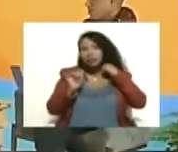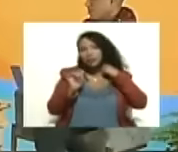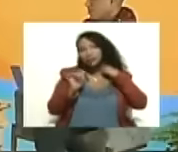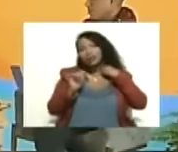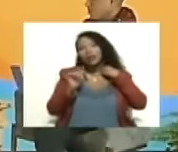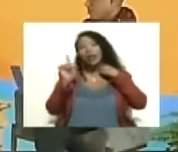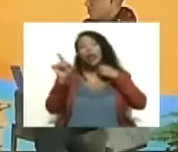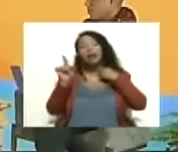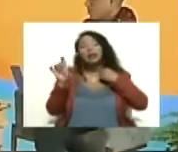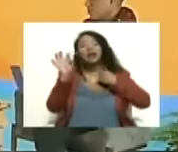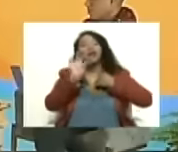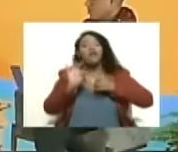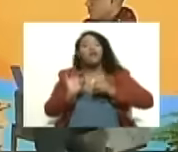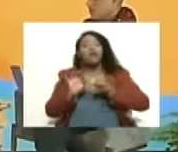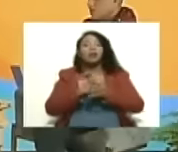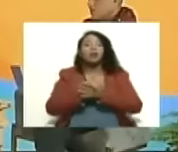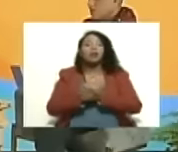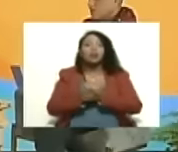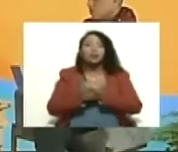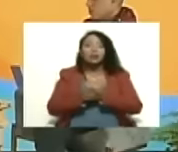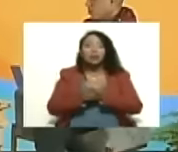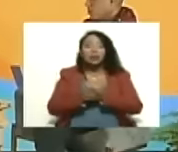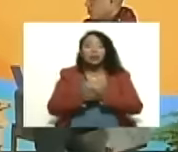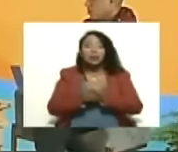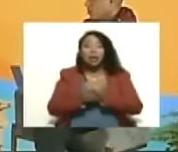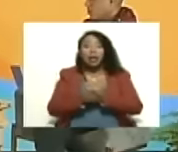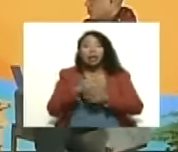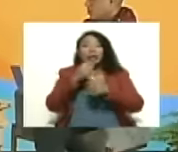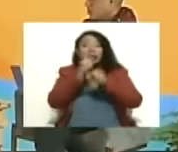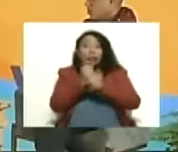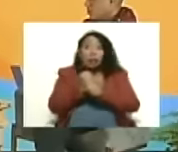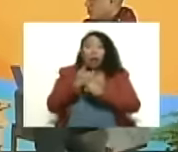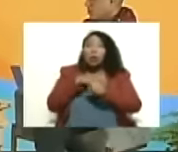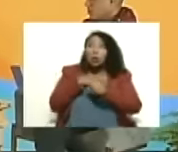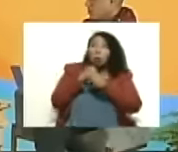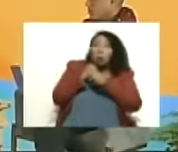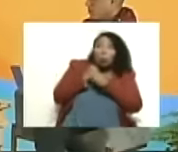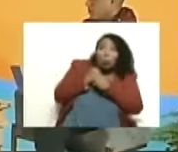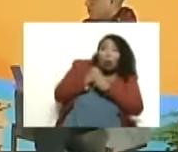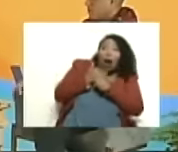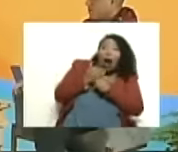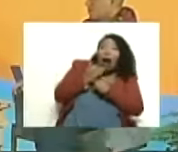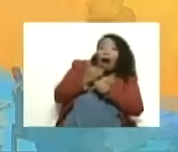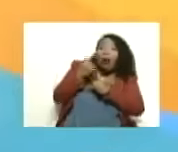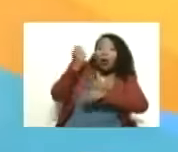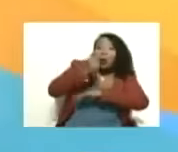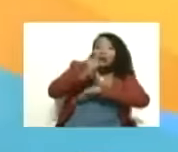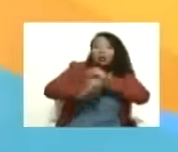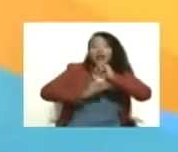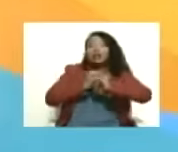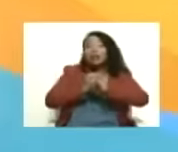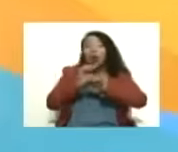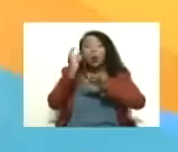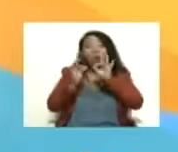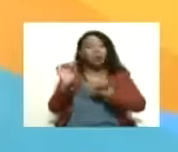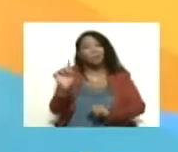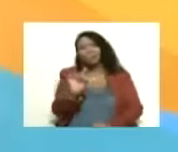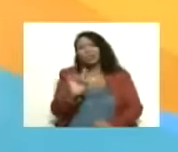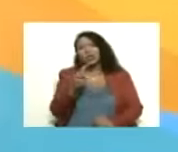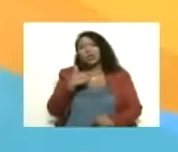en ese sentido comedimiento mire sobre esperar o no esperar nosotros no estamos esperando absolutamente nada de la Corte Internacional de Justicia nos importa